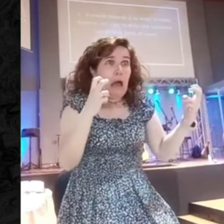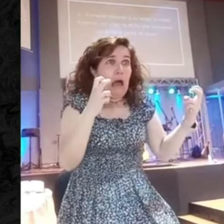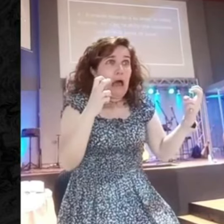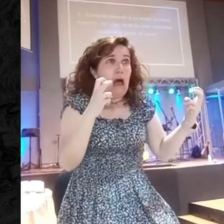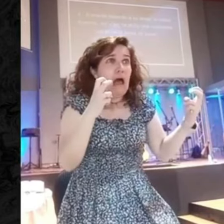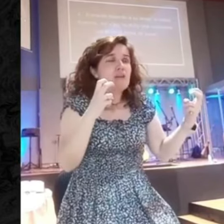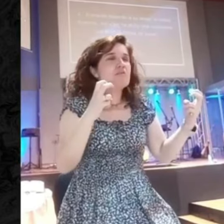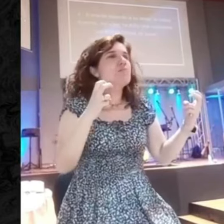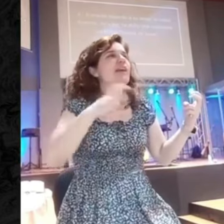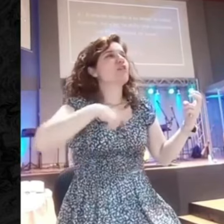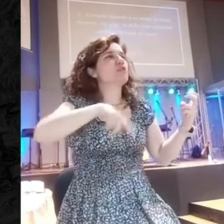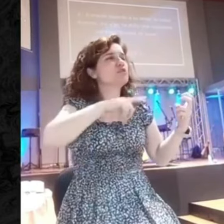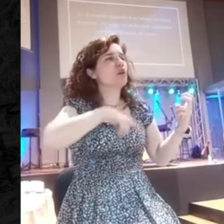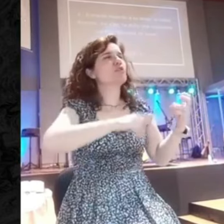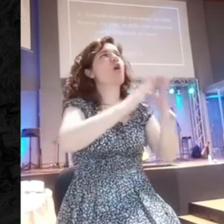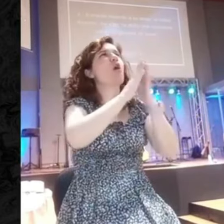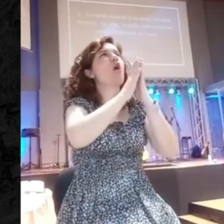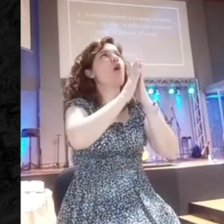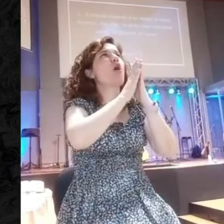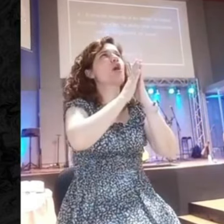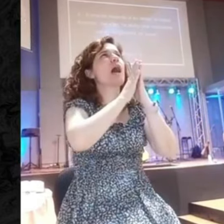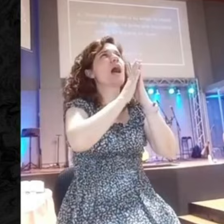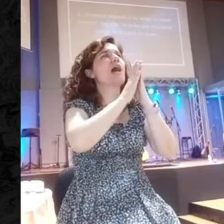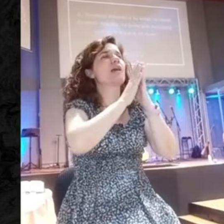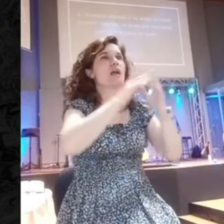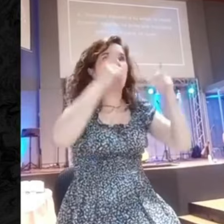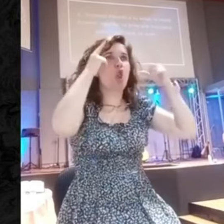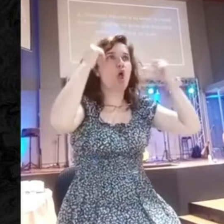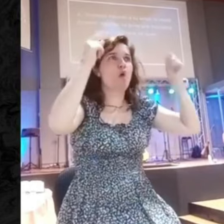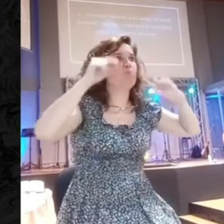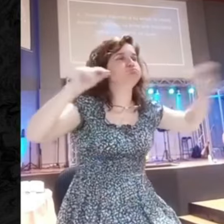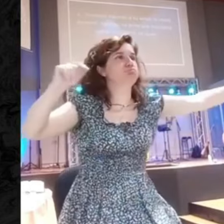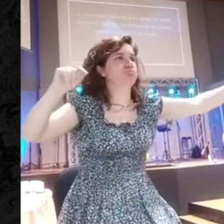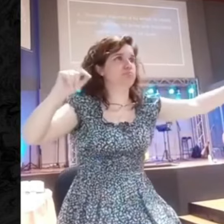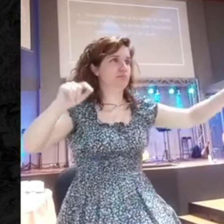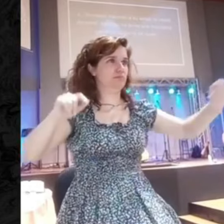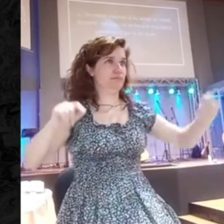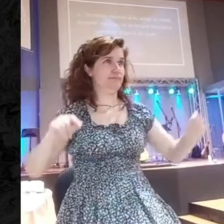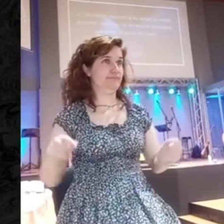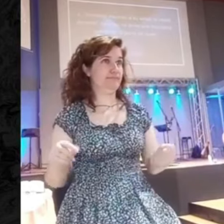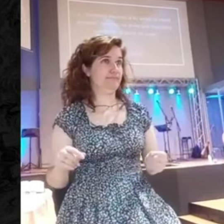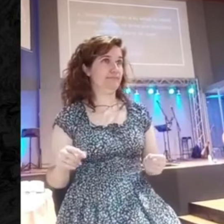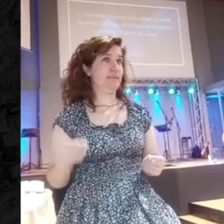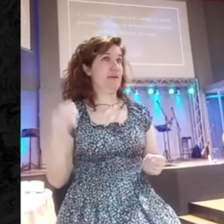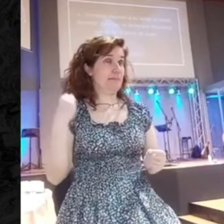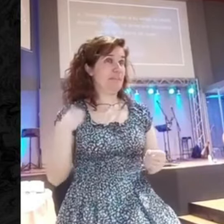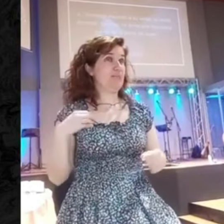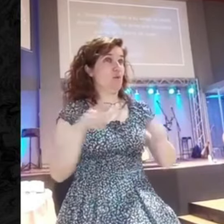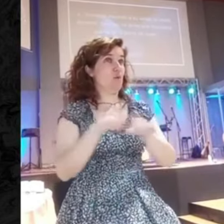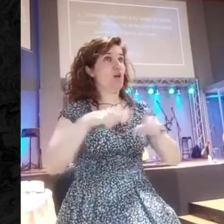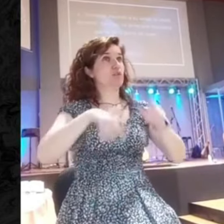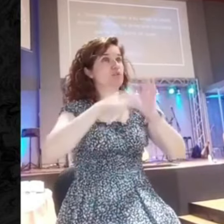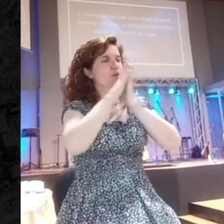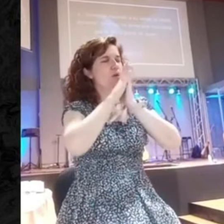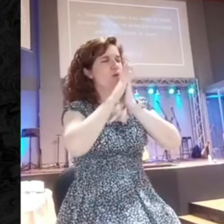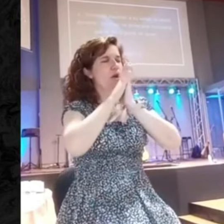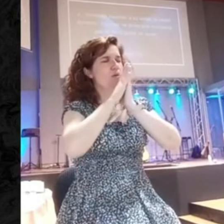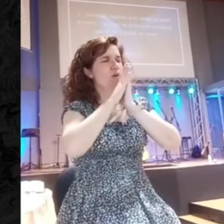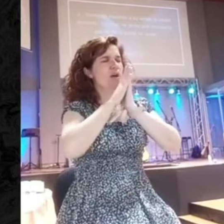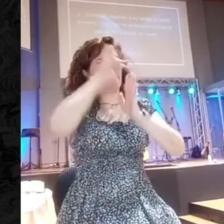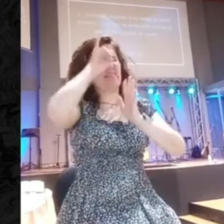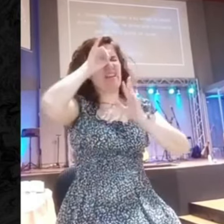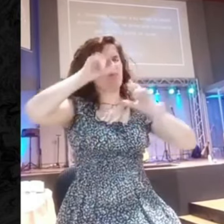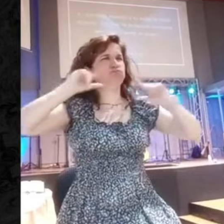te reprendo el enemigo se va resistir al y é mismo irá de vosotros Así